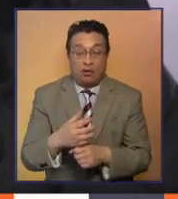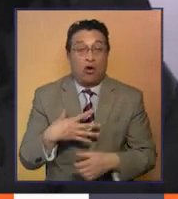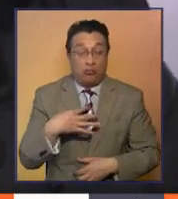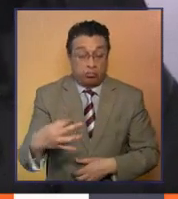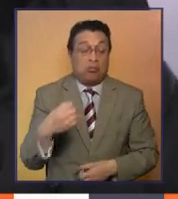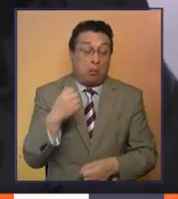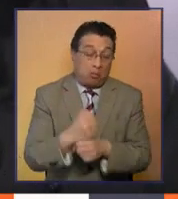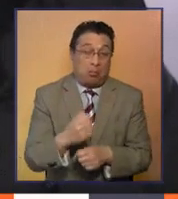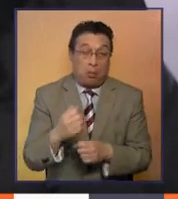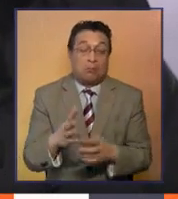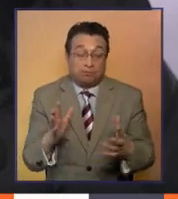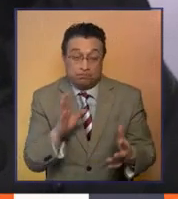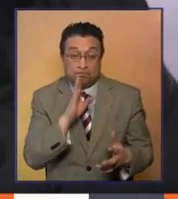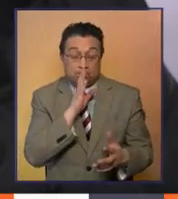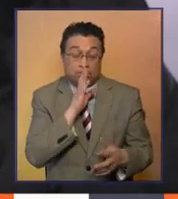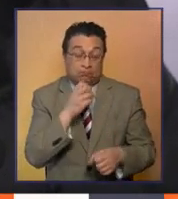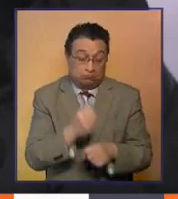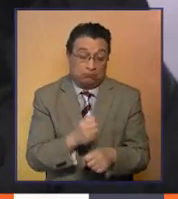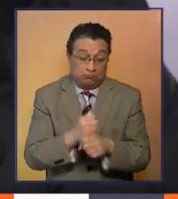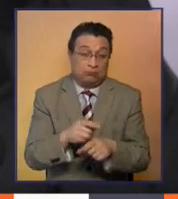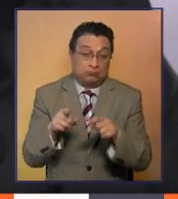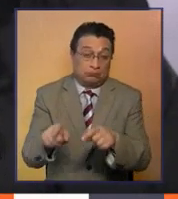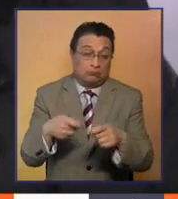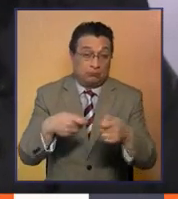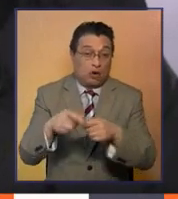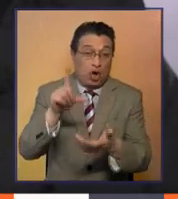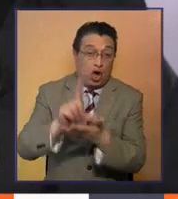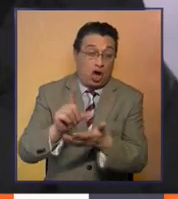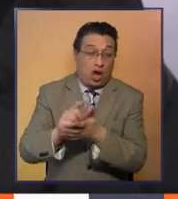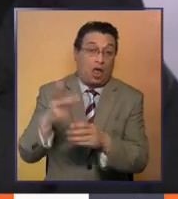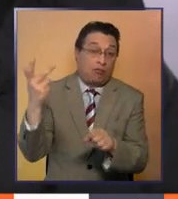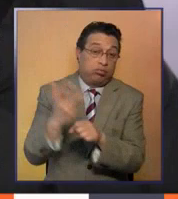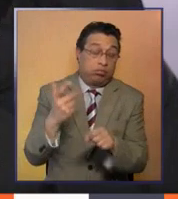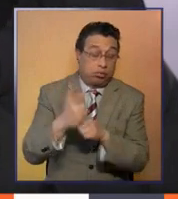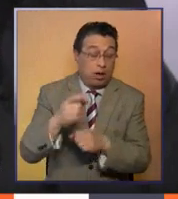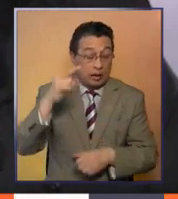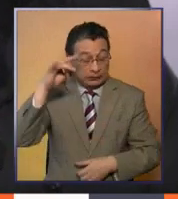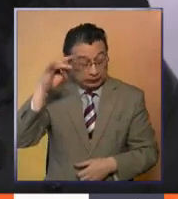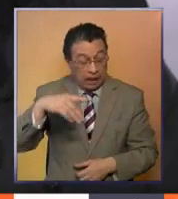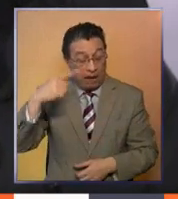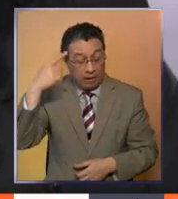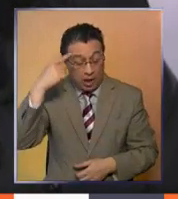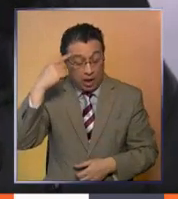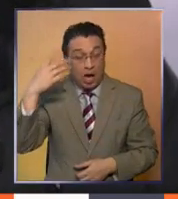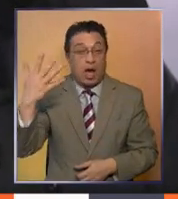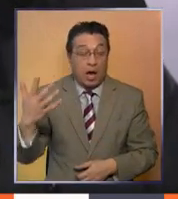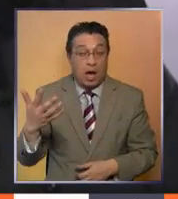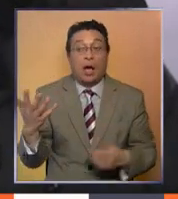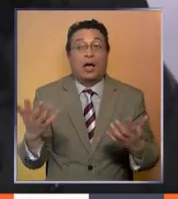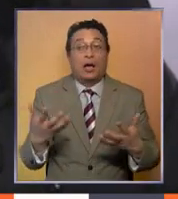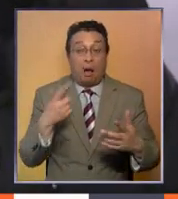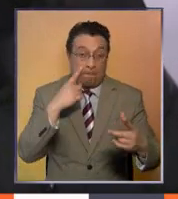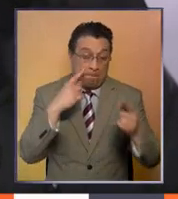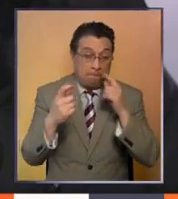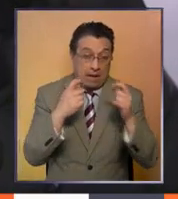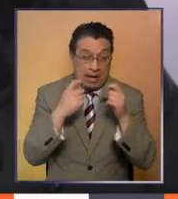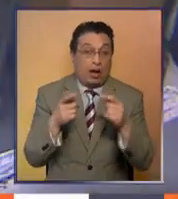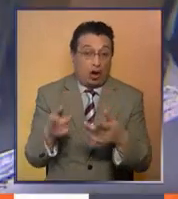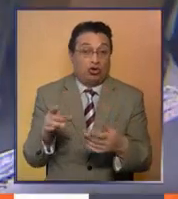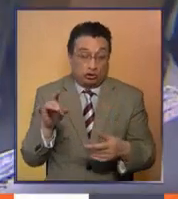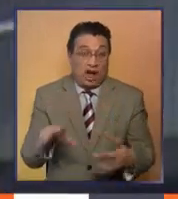más que trabajar en este tipo de locales asumiendo también todos los riesgos que esto que estoy